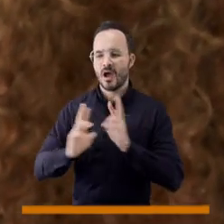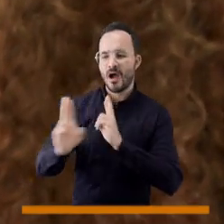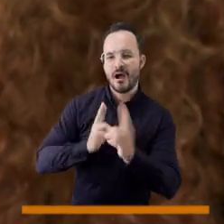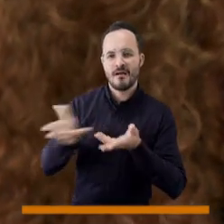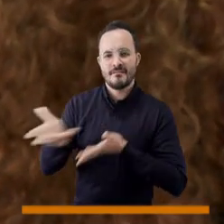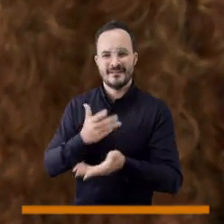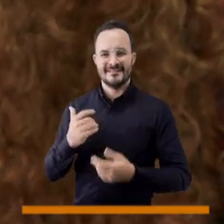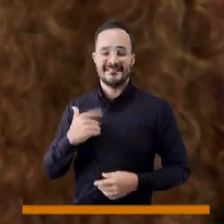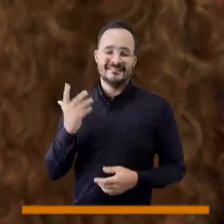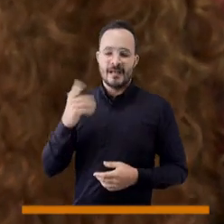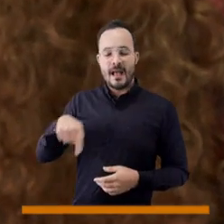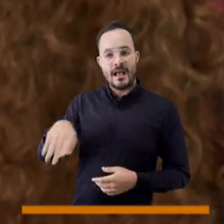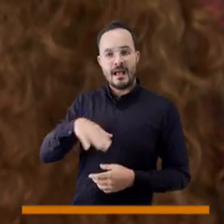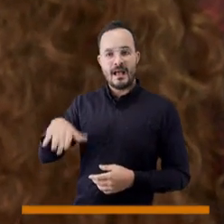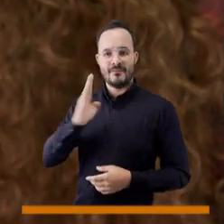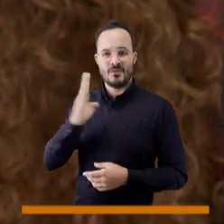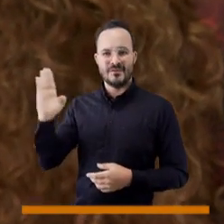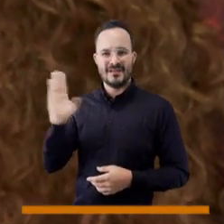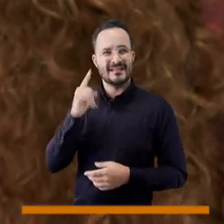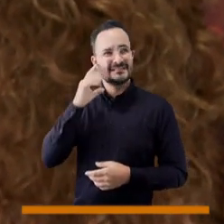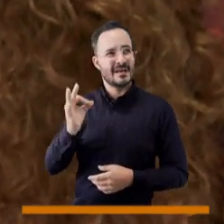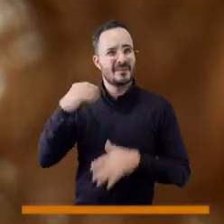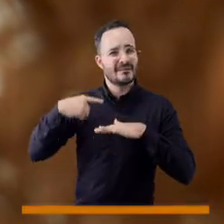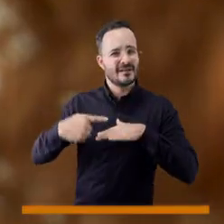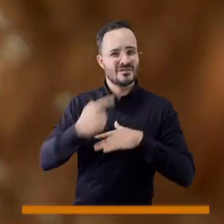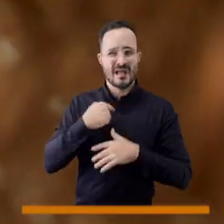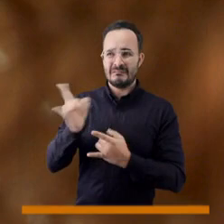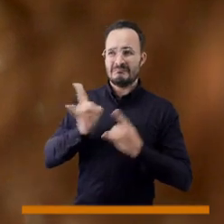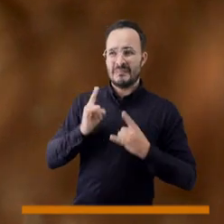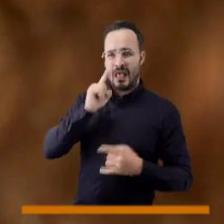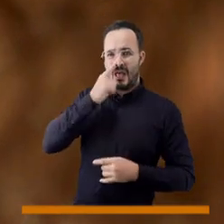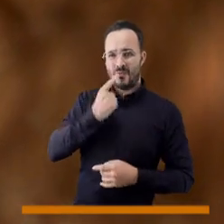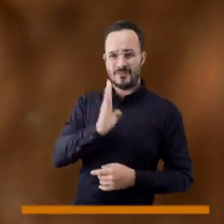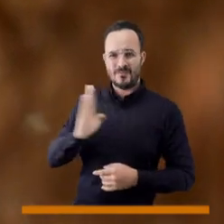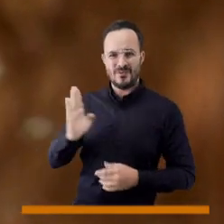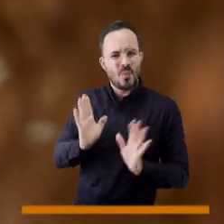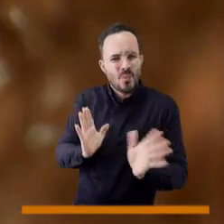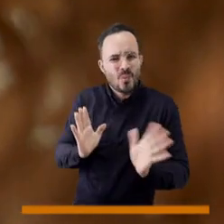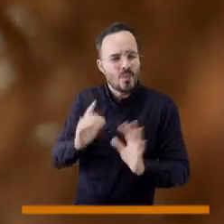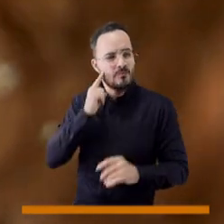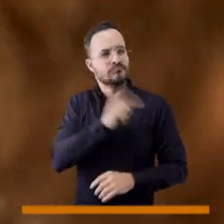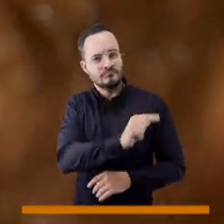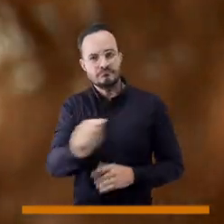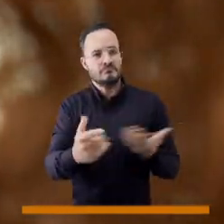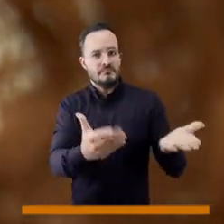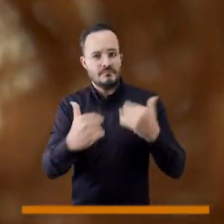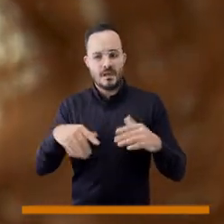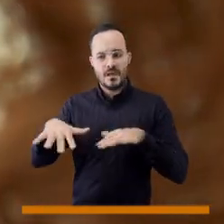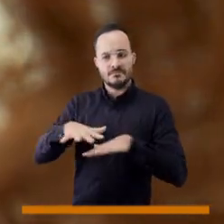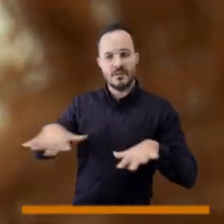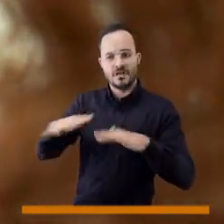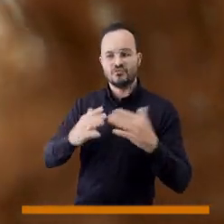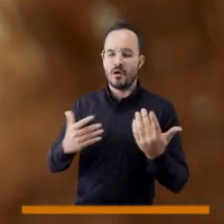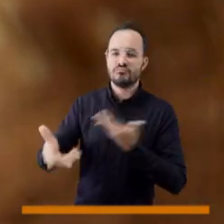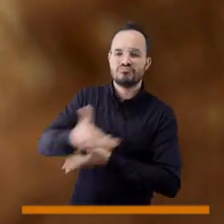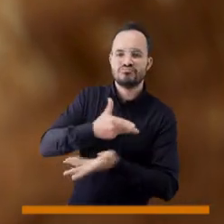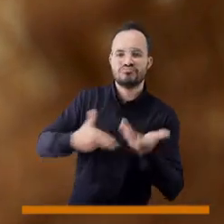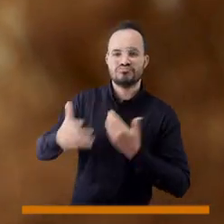este espacio bibliotecario no sea esa biblioteca aburrida tradicional, sino que permita a la comunidad relacionarse entre